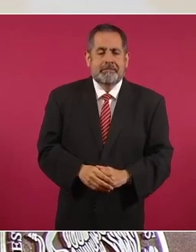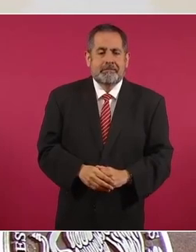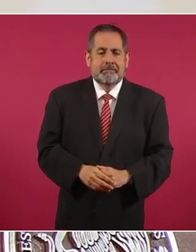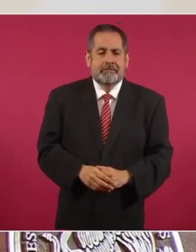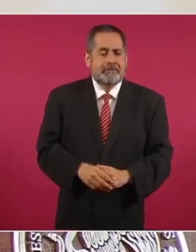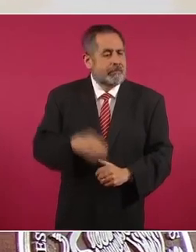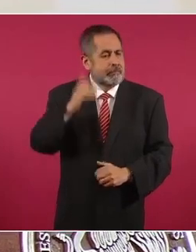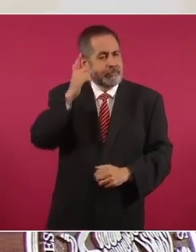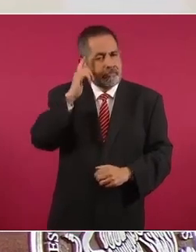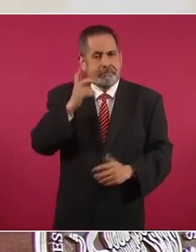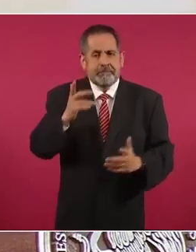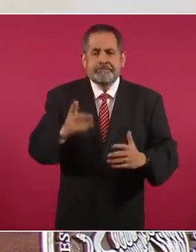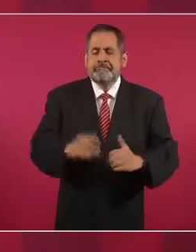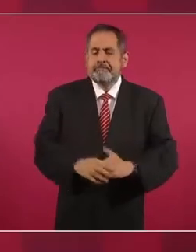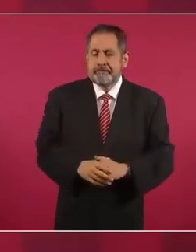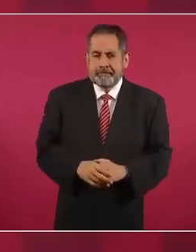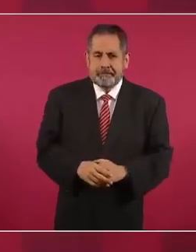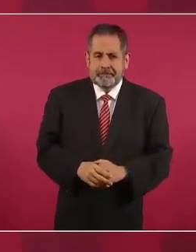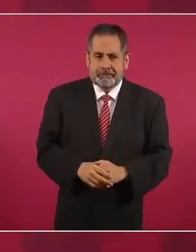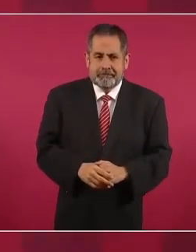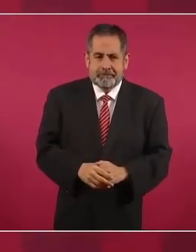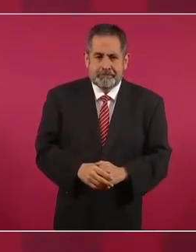Entonces, ojalá y